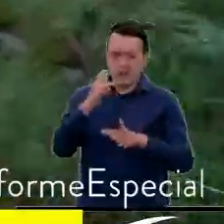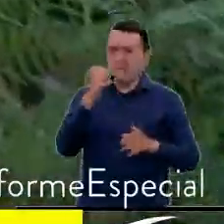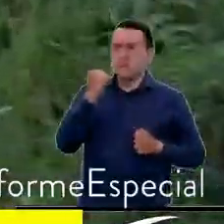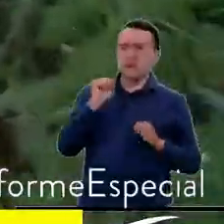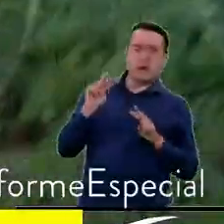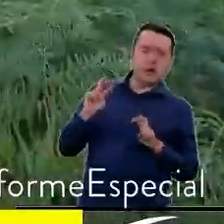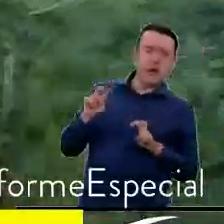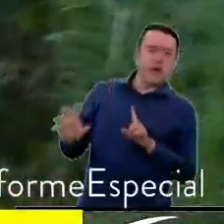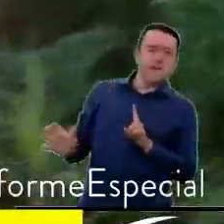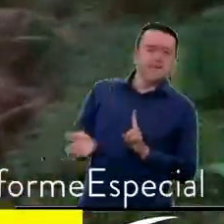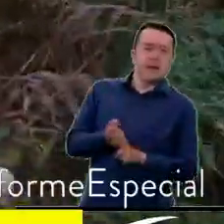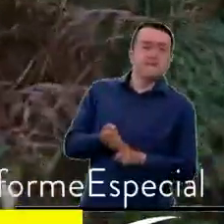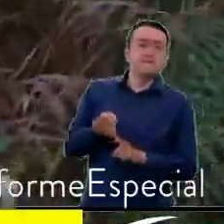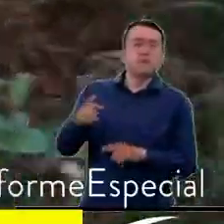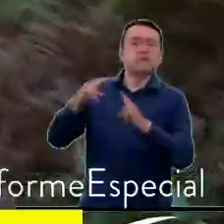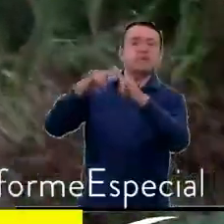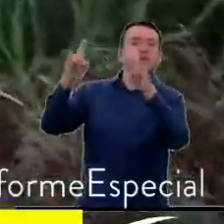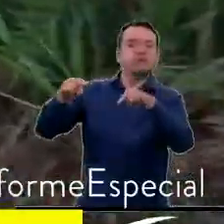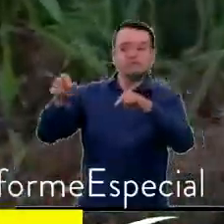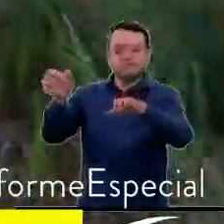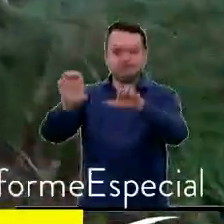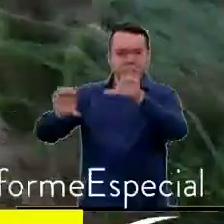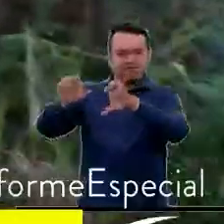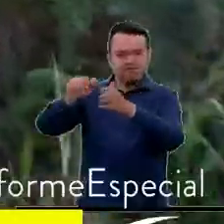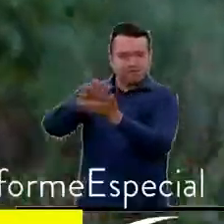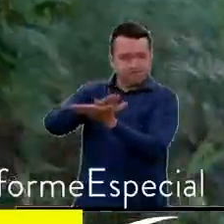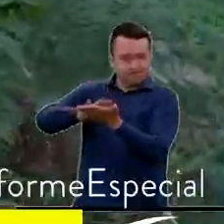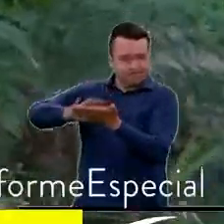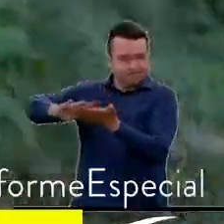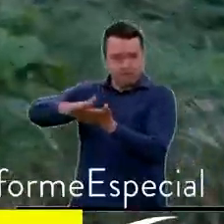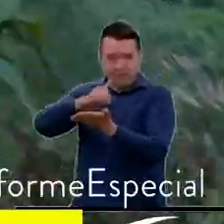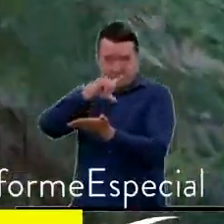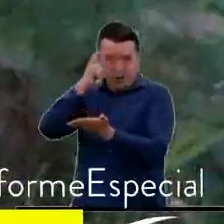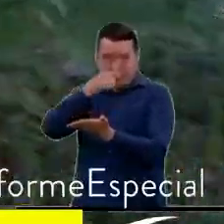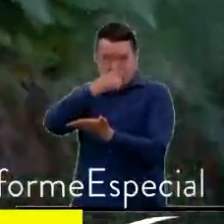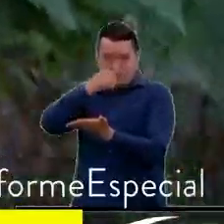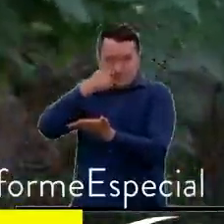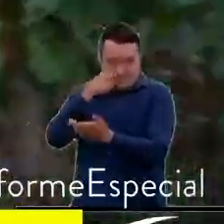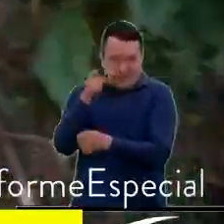un laboratorio. Vamos siguiendo los pasos de la tropa,